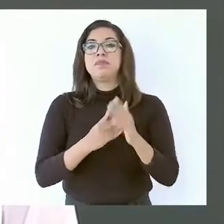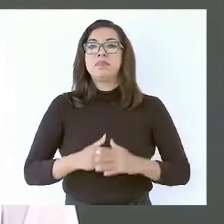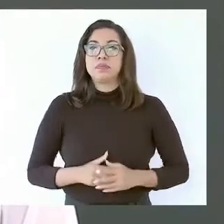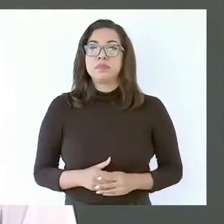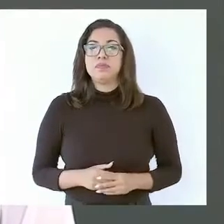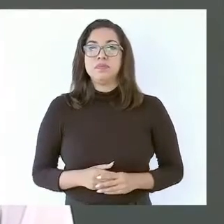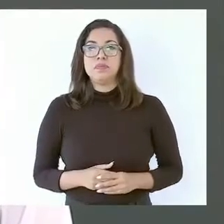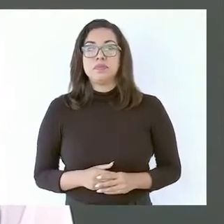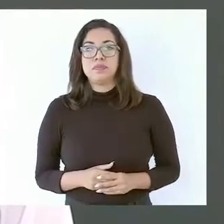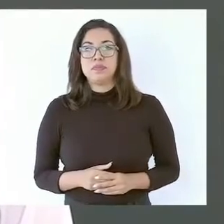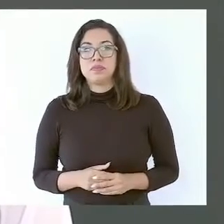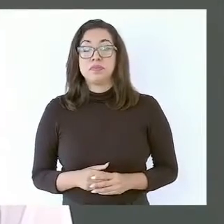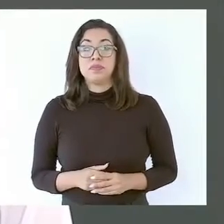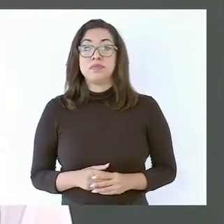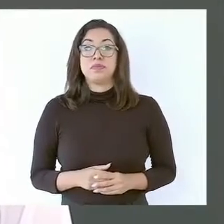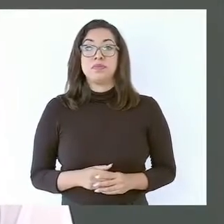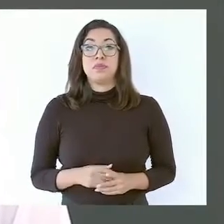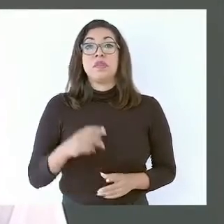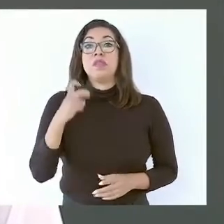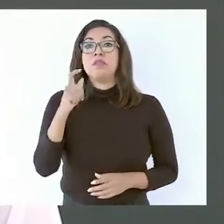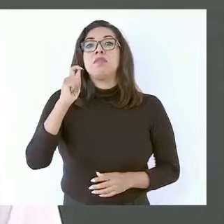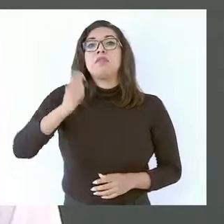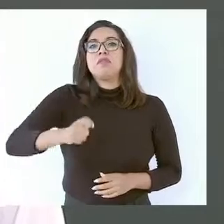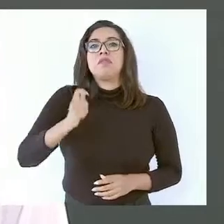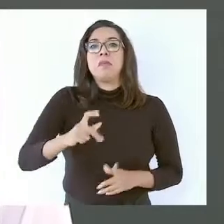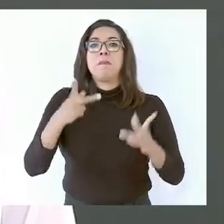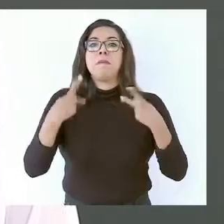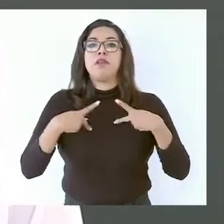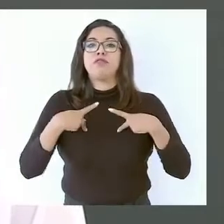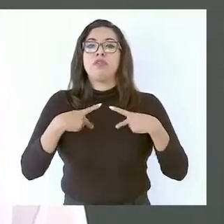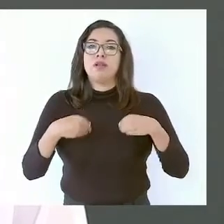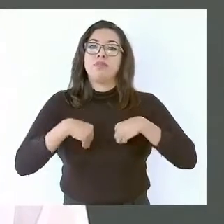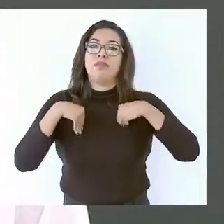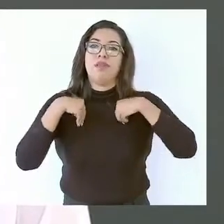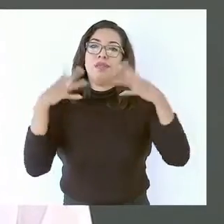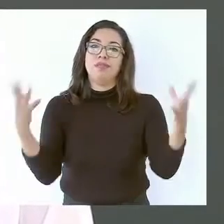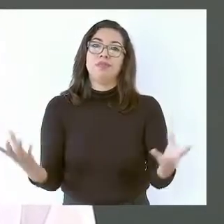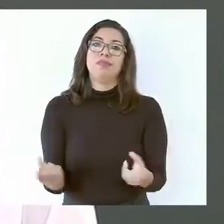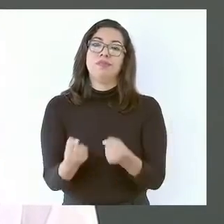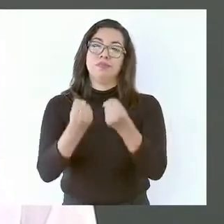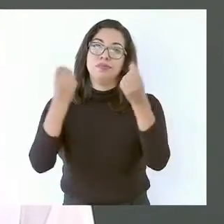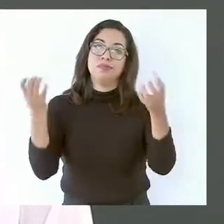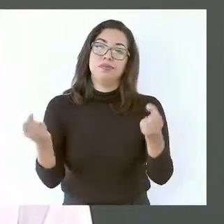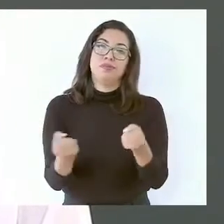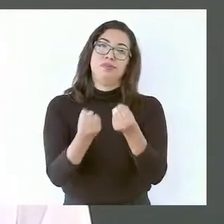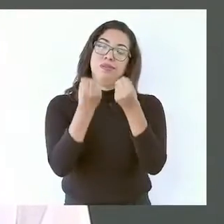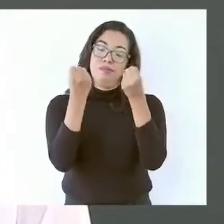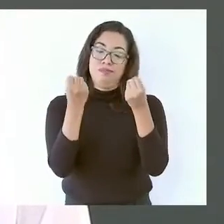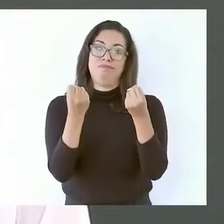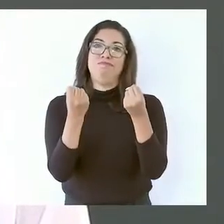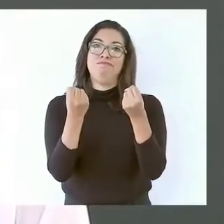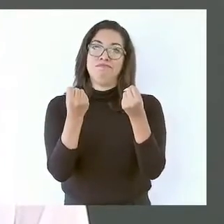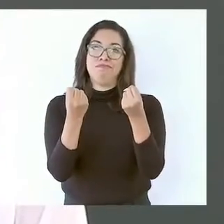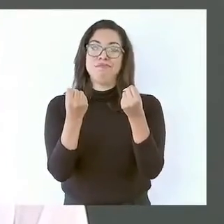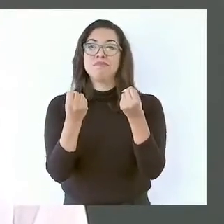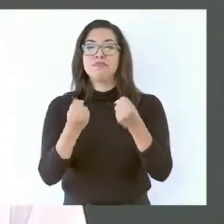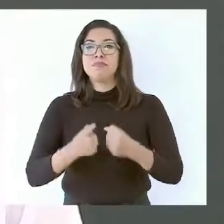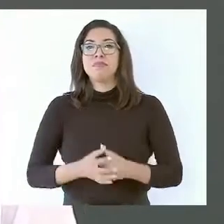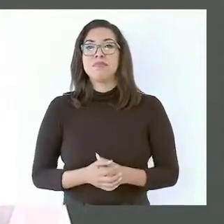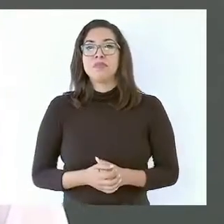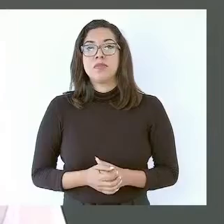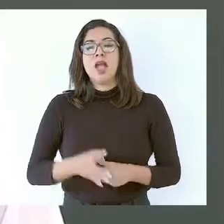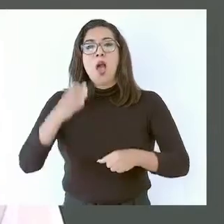a menos de la mitad, lo que nos ha permitido salvar miles de vidas. Actualmente estamos avanzando en el plan